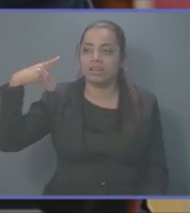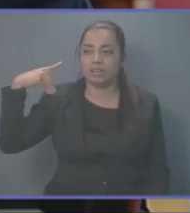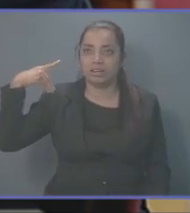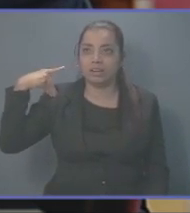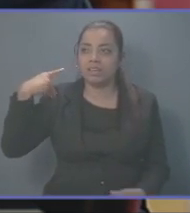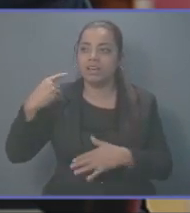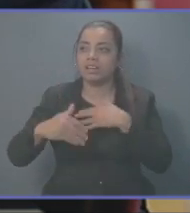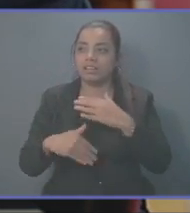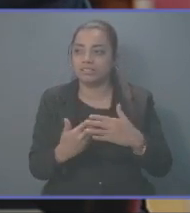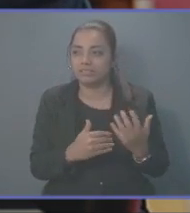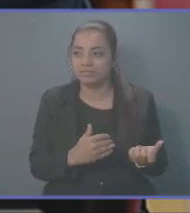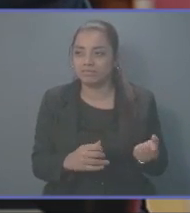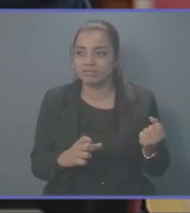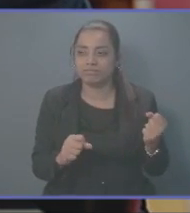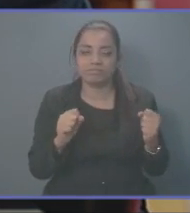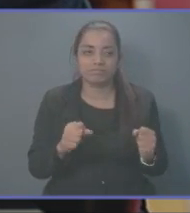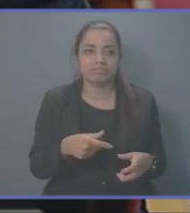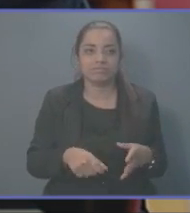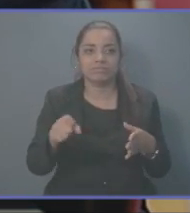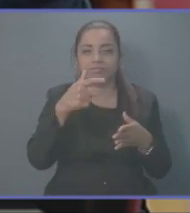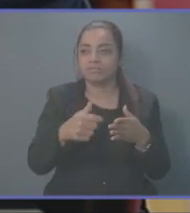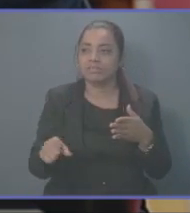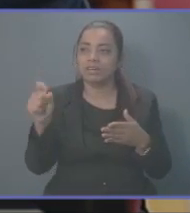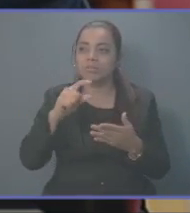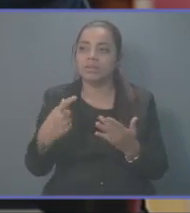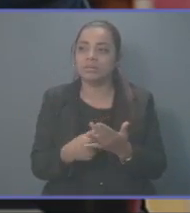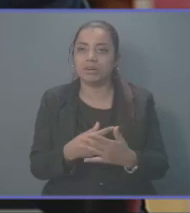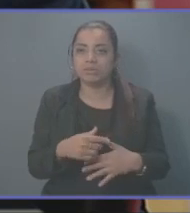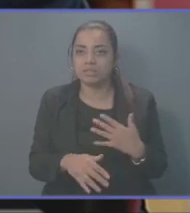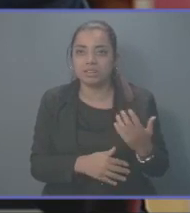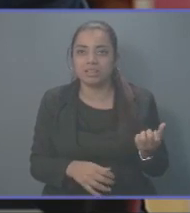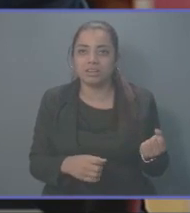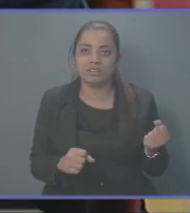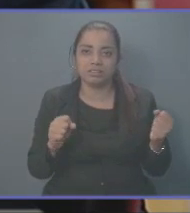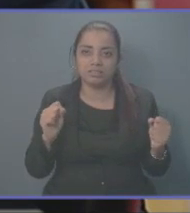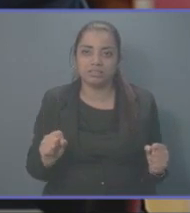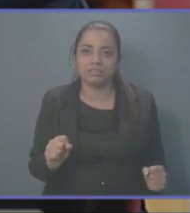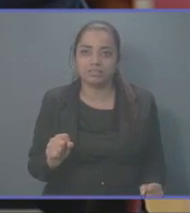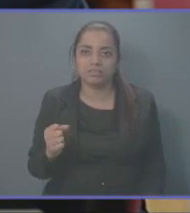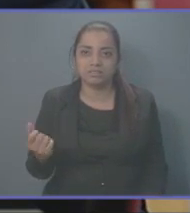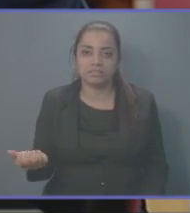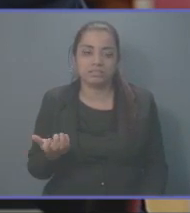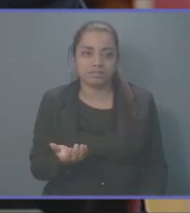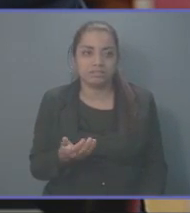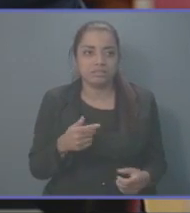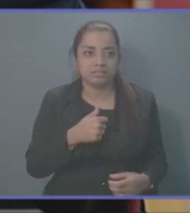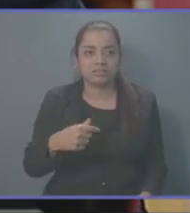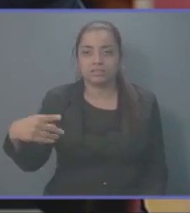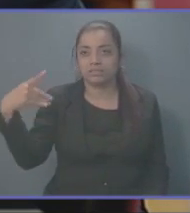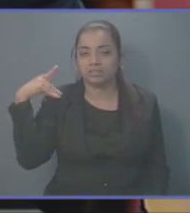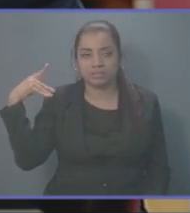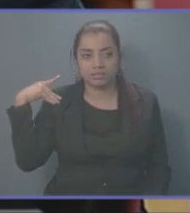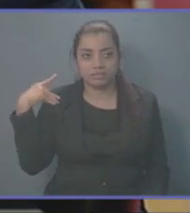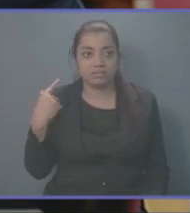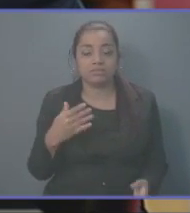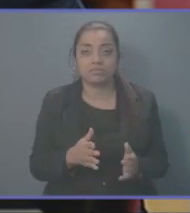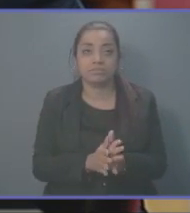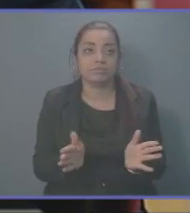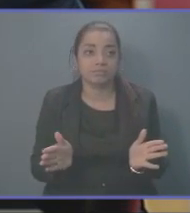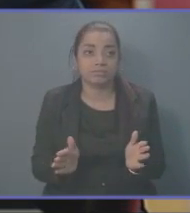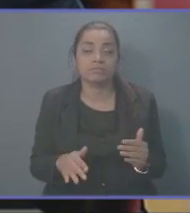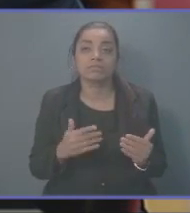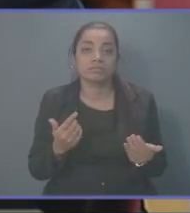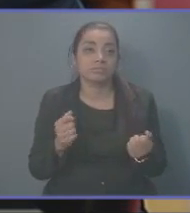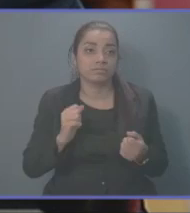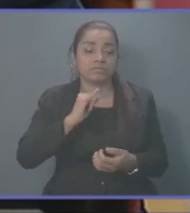y demás instituciones que fueran autorizadas al efecto para la referida Dirección General. Aquellas declaraciones